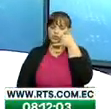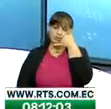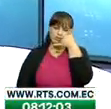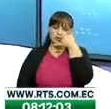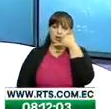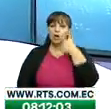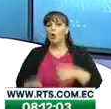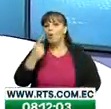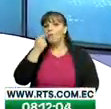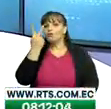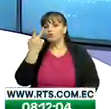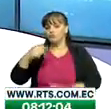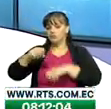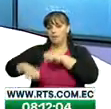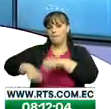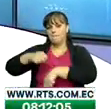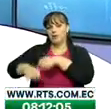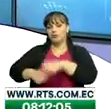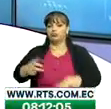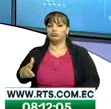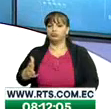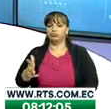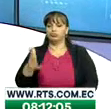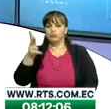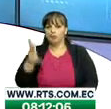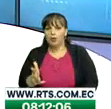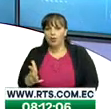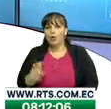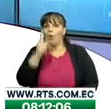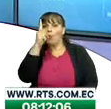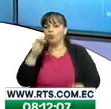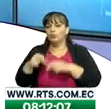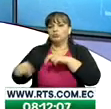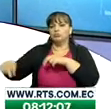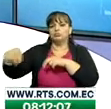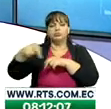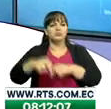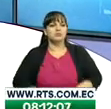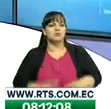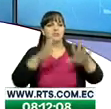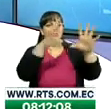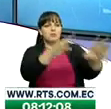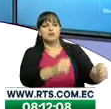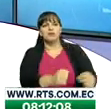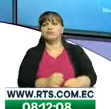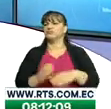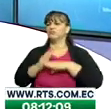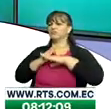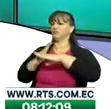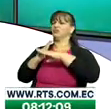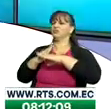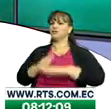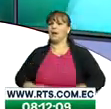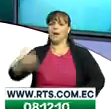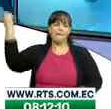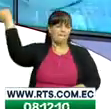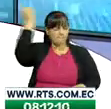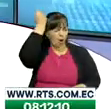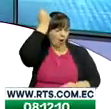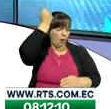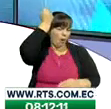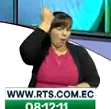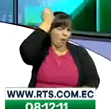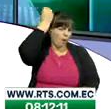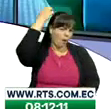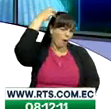joven permaneció con el cuchillo incrustado en su cabeza por varias horas, hasta que los médicos le retiraron el